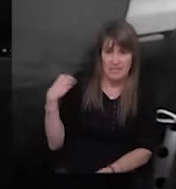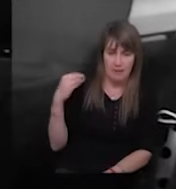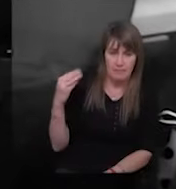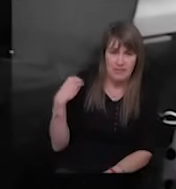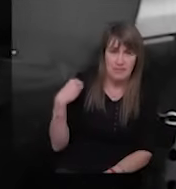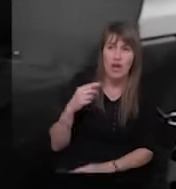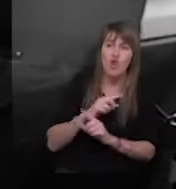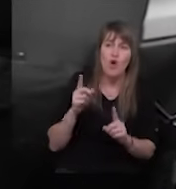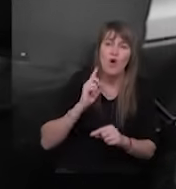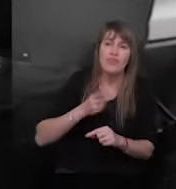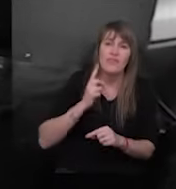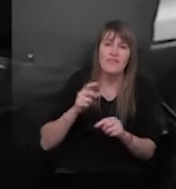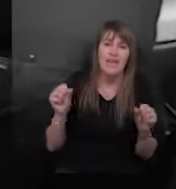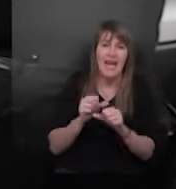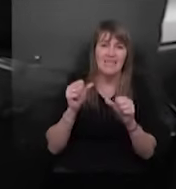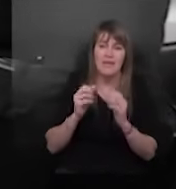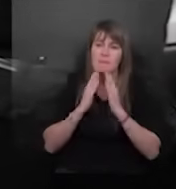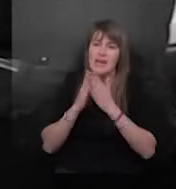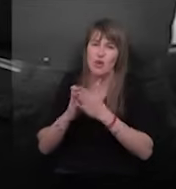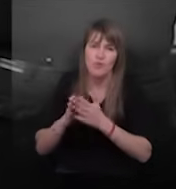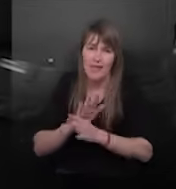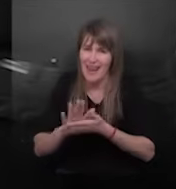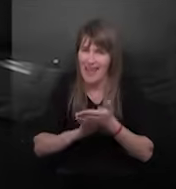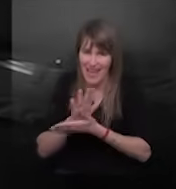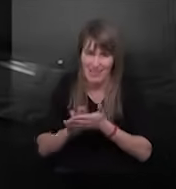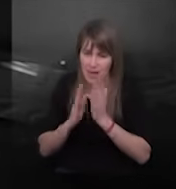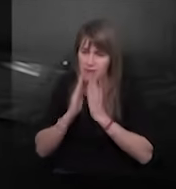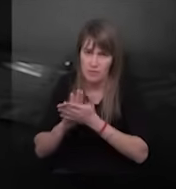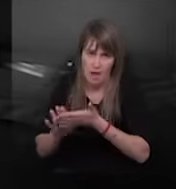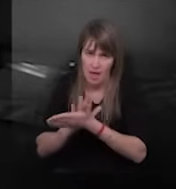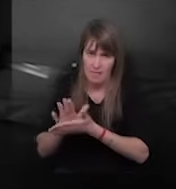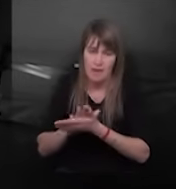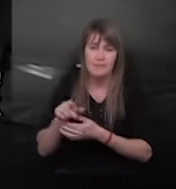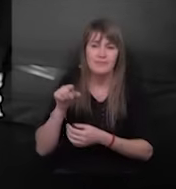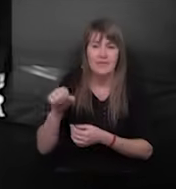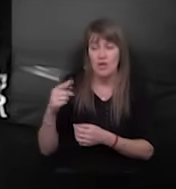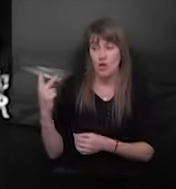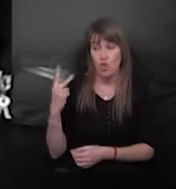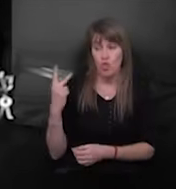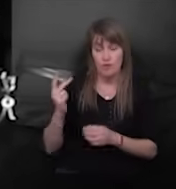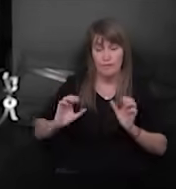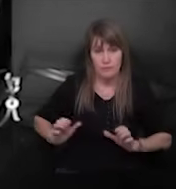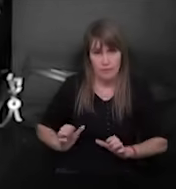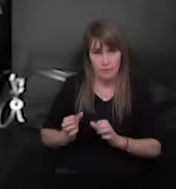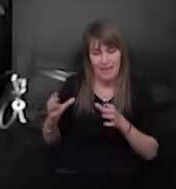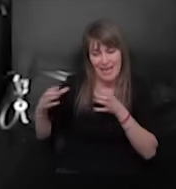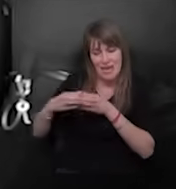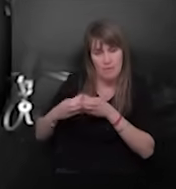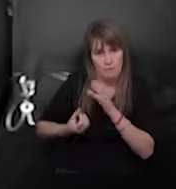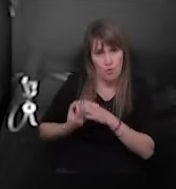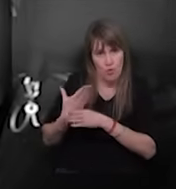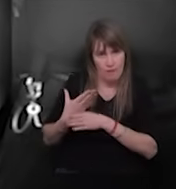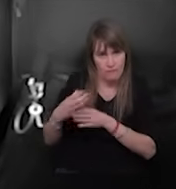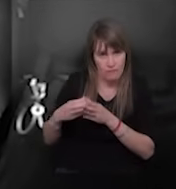Me indicó que no debíamos hacerle ninguna pregunta a Castañeto y dijo que los referidos funcionarios estaban formando un equipo nuevo. Casi